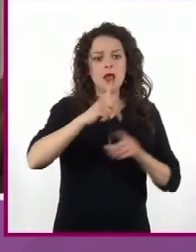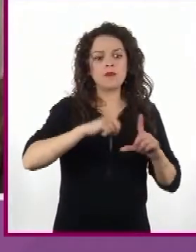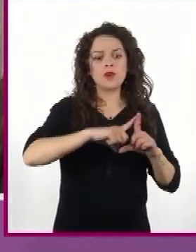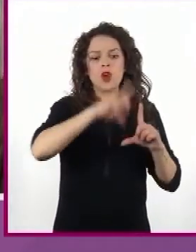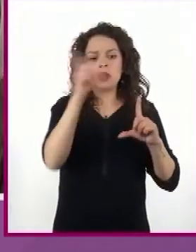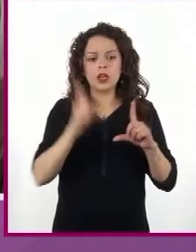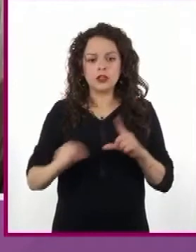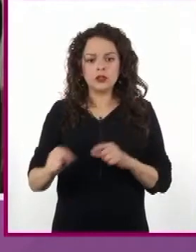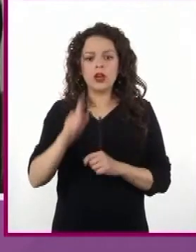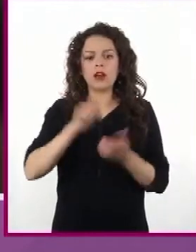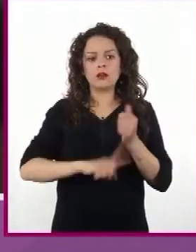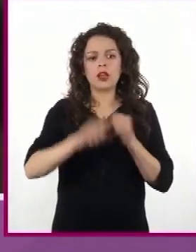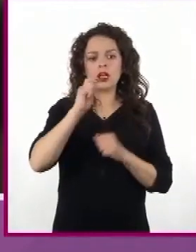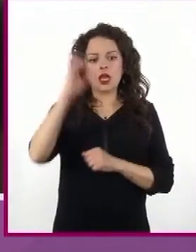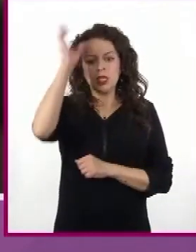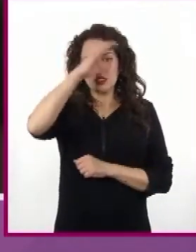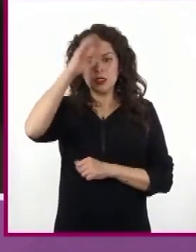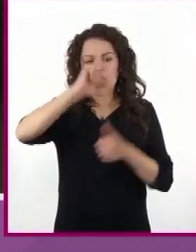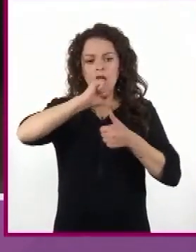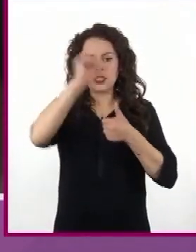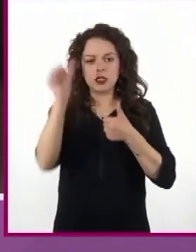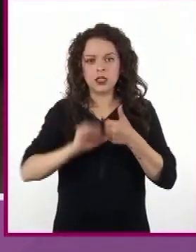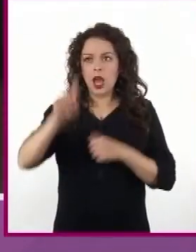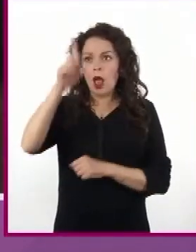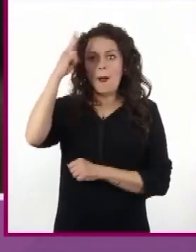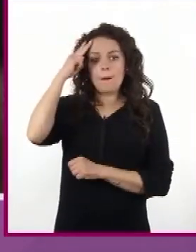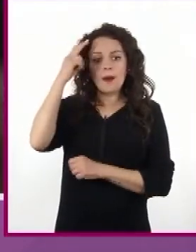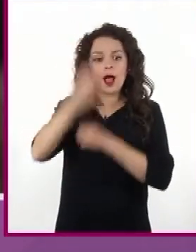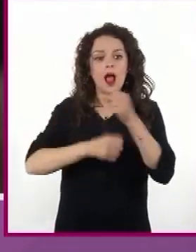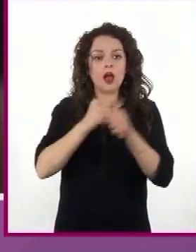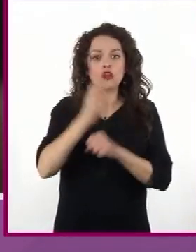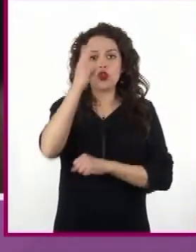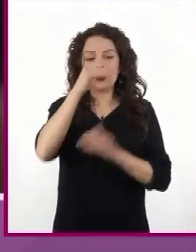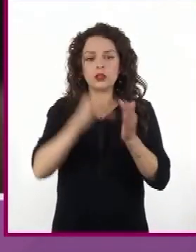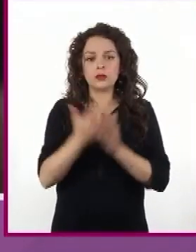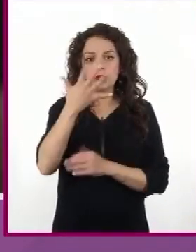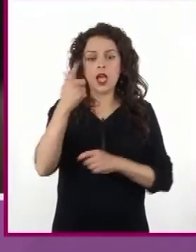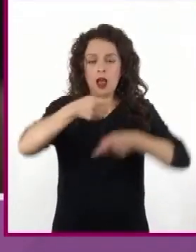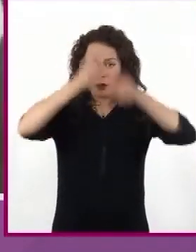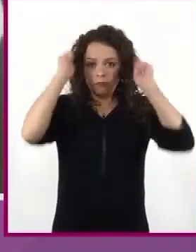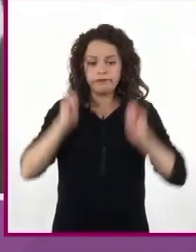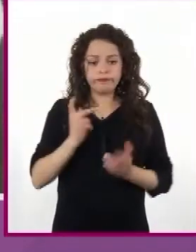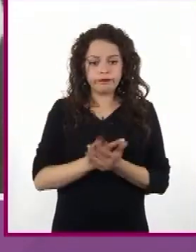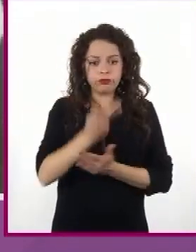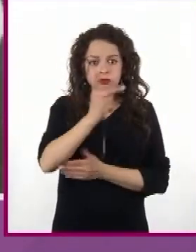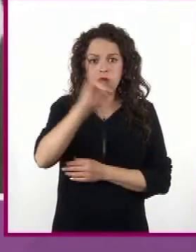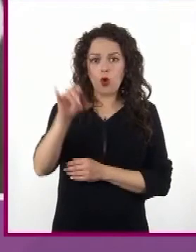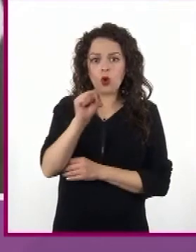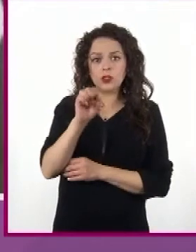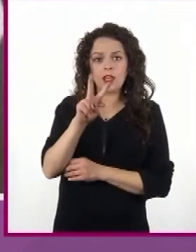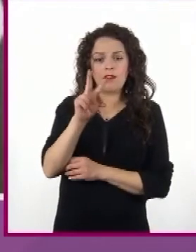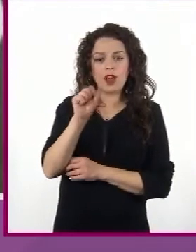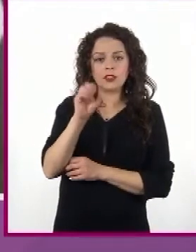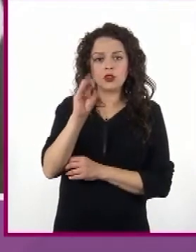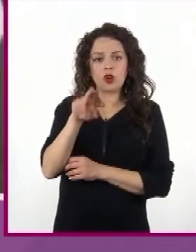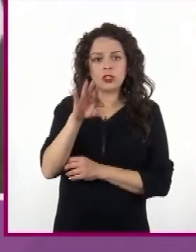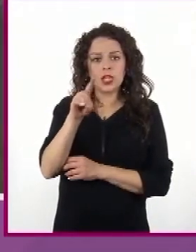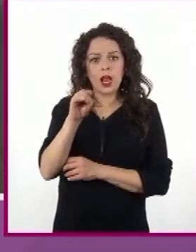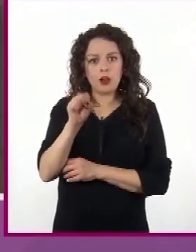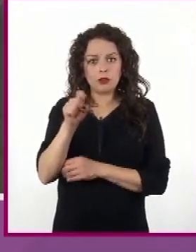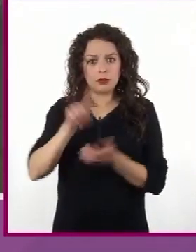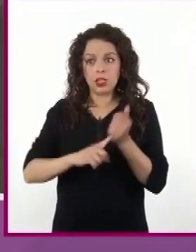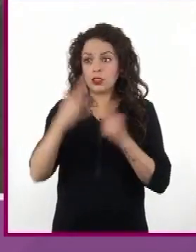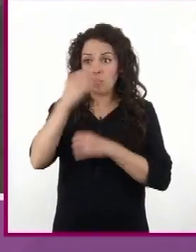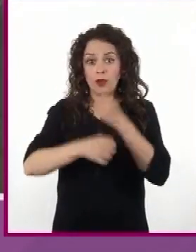y Artes en el área de Bellas Artes en 2005 y la Medalla José Vasconcelos. En conmemoración del centenario de su